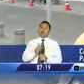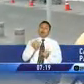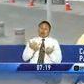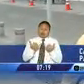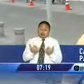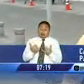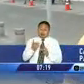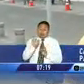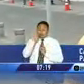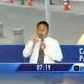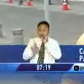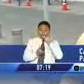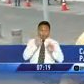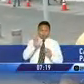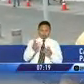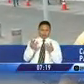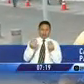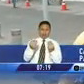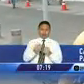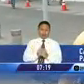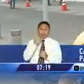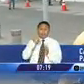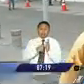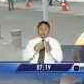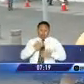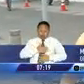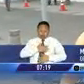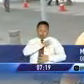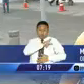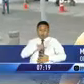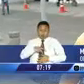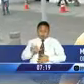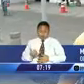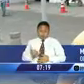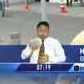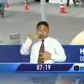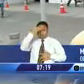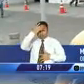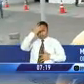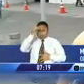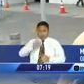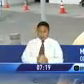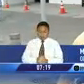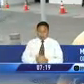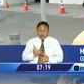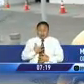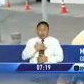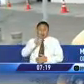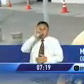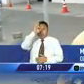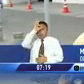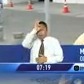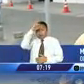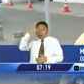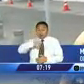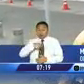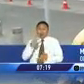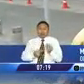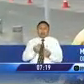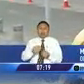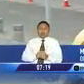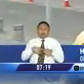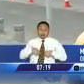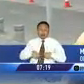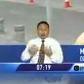muchos contagios en sí. Yo le digo en lo personal mío, porque yo igual estoy enferma y no se sabe qué mismo tenemos, porque hay